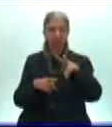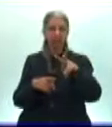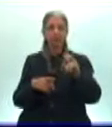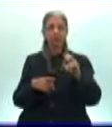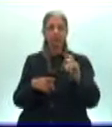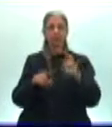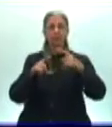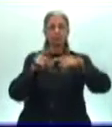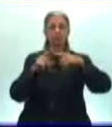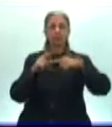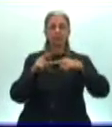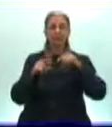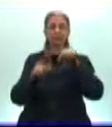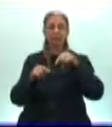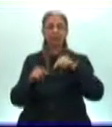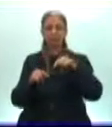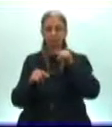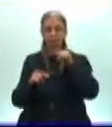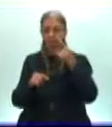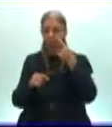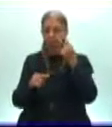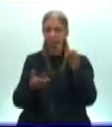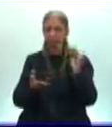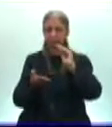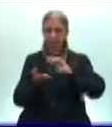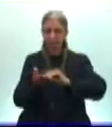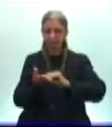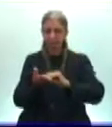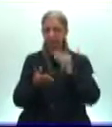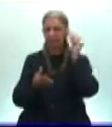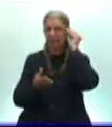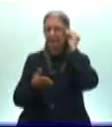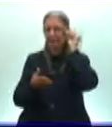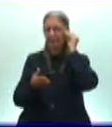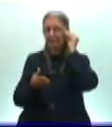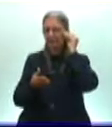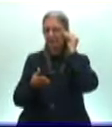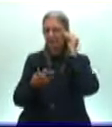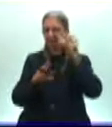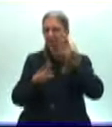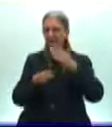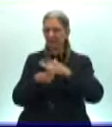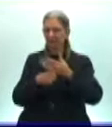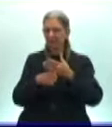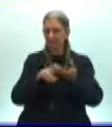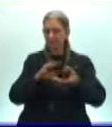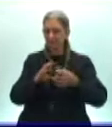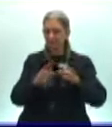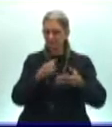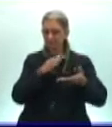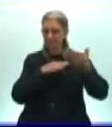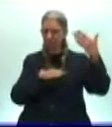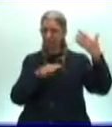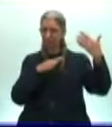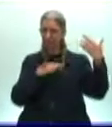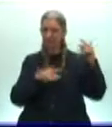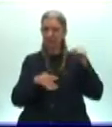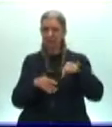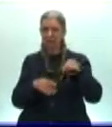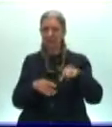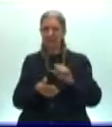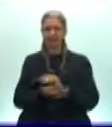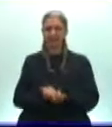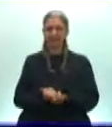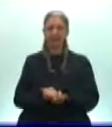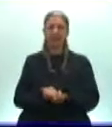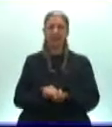ustedes verán cómo se aplican los aprendizajes que han adquirido en encuentros anteriores. Bueno, con el